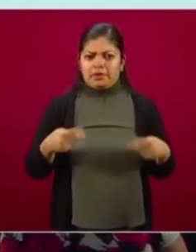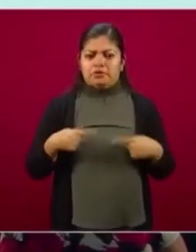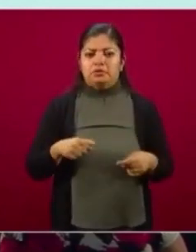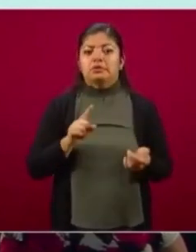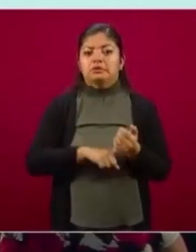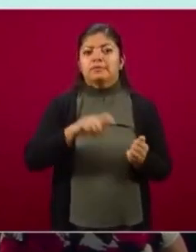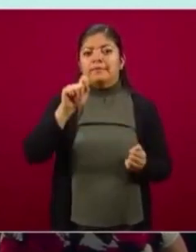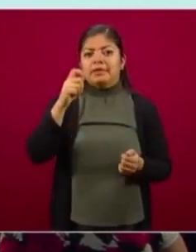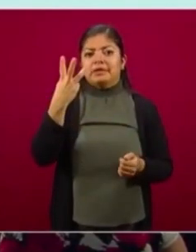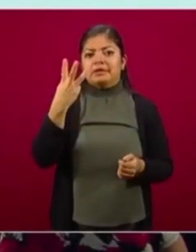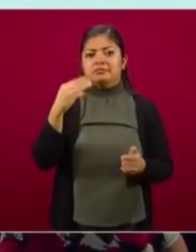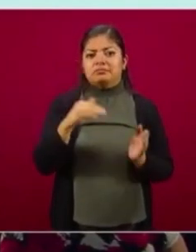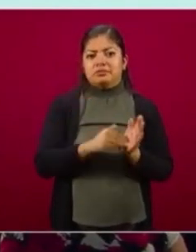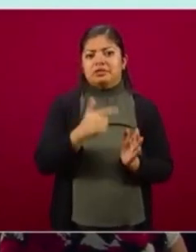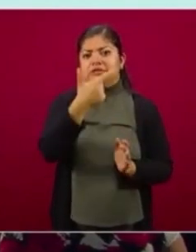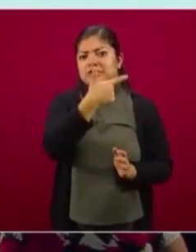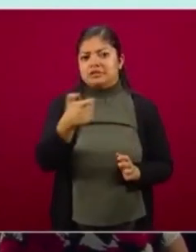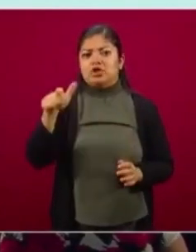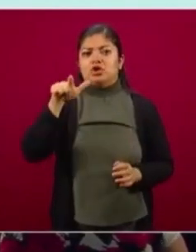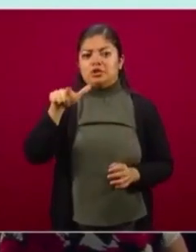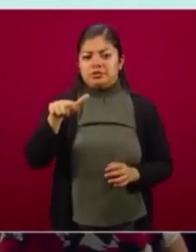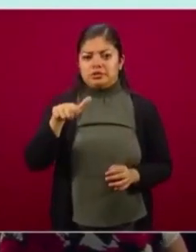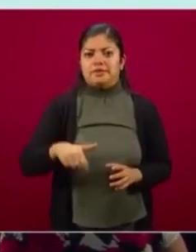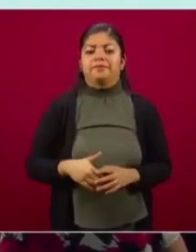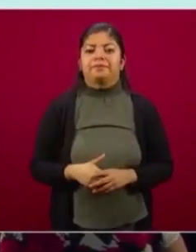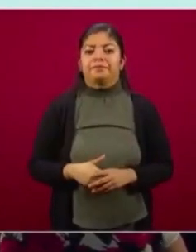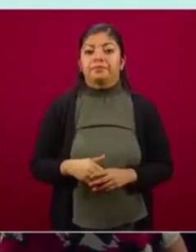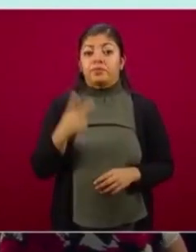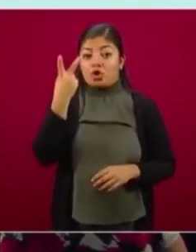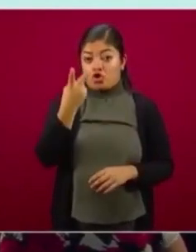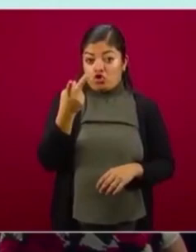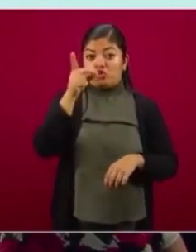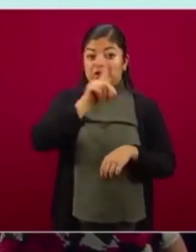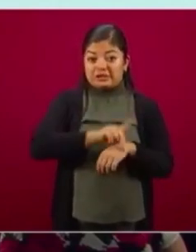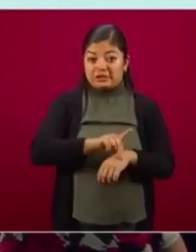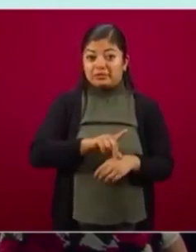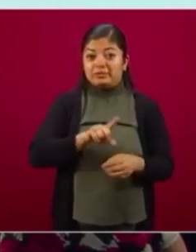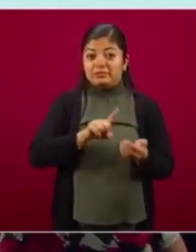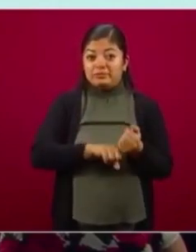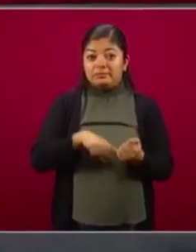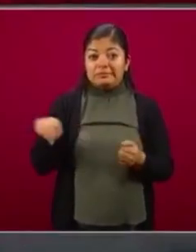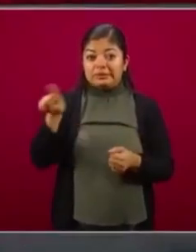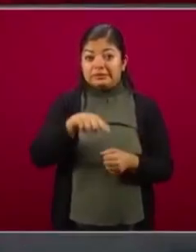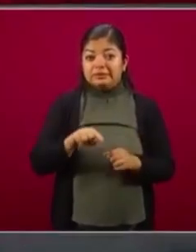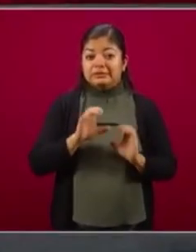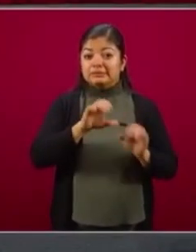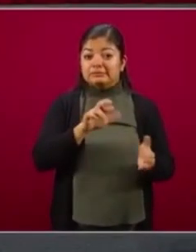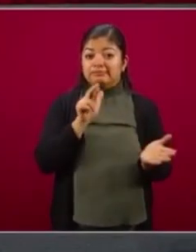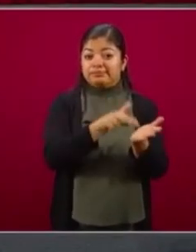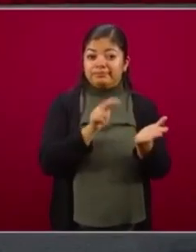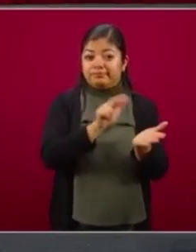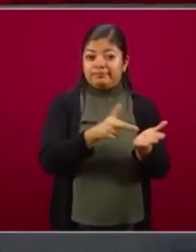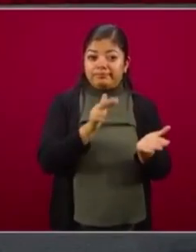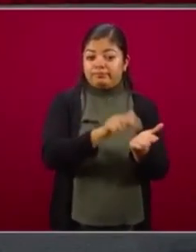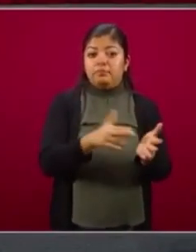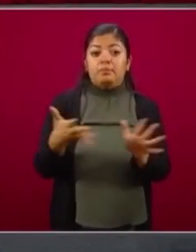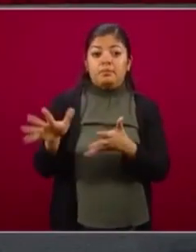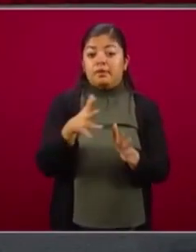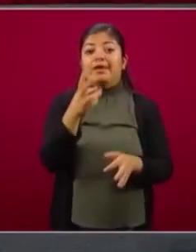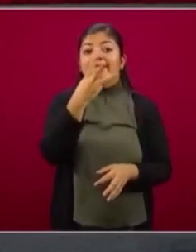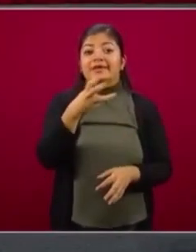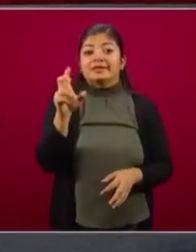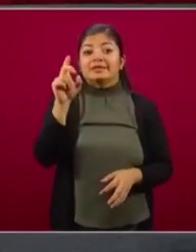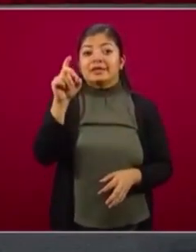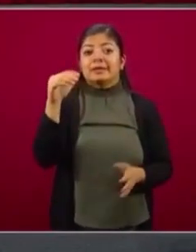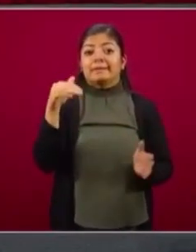23 mil 717 en dos días han ingresado a nuestro sistema para solicitar este crédito cerca de 330